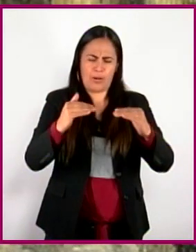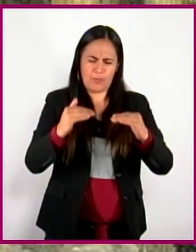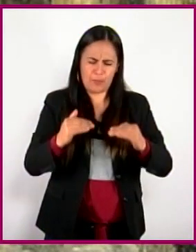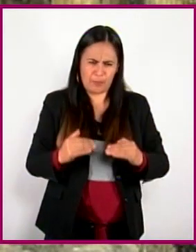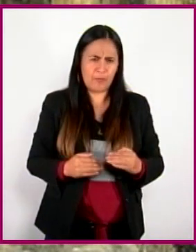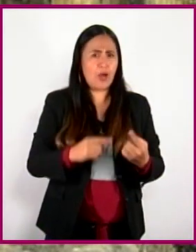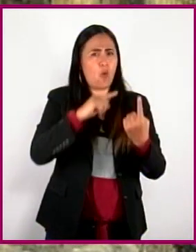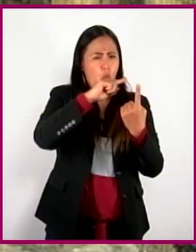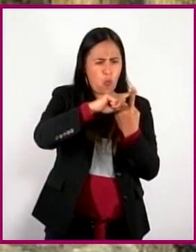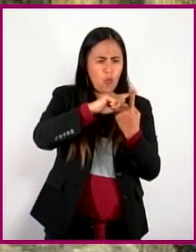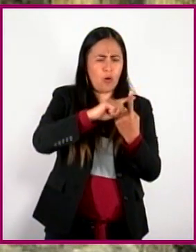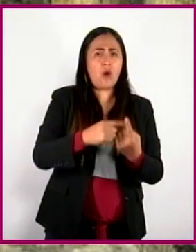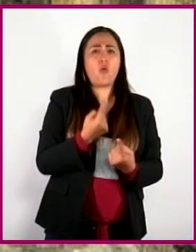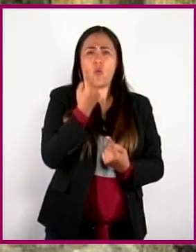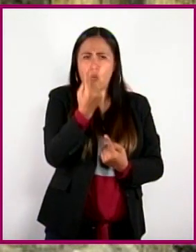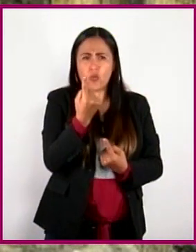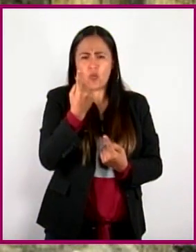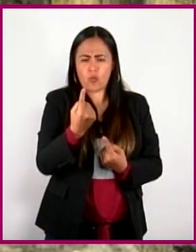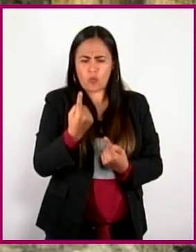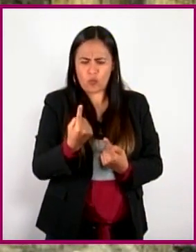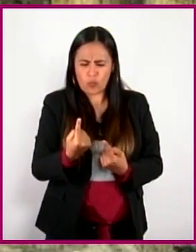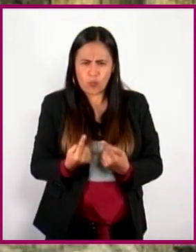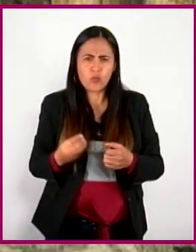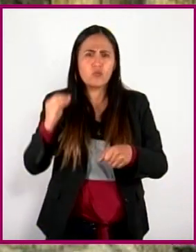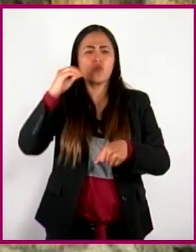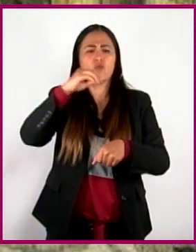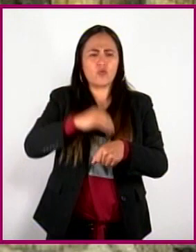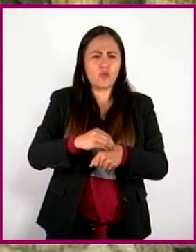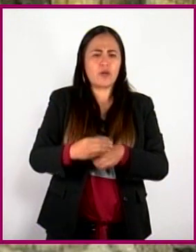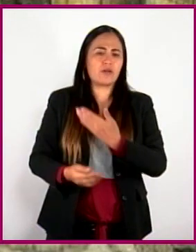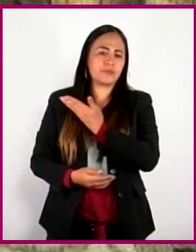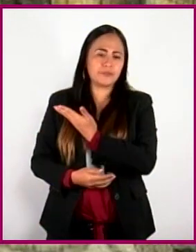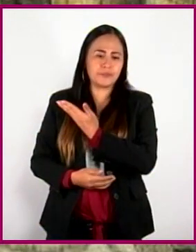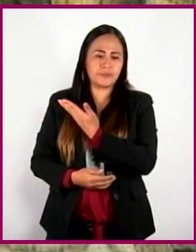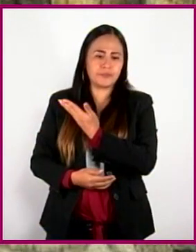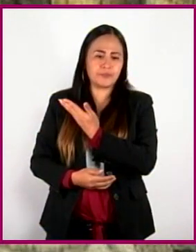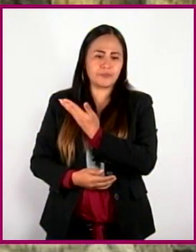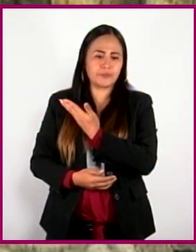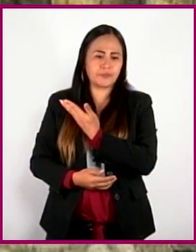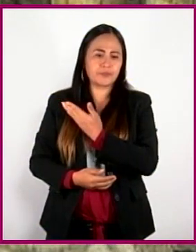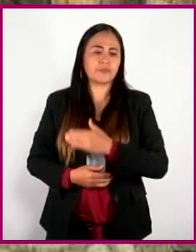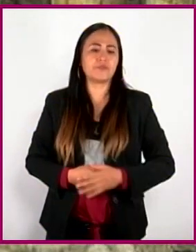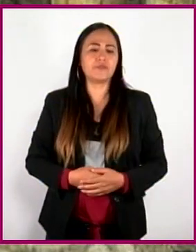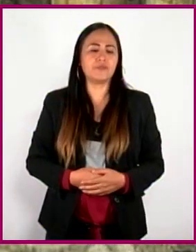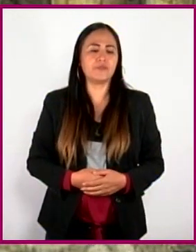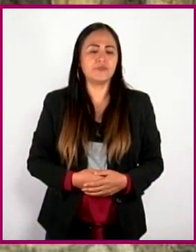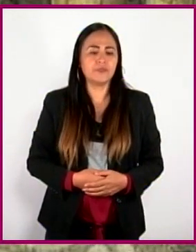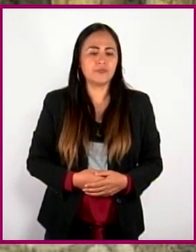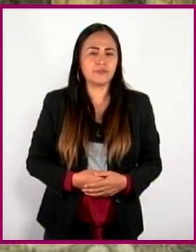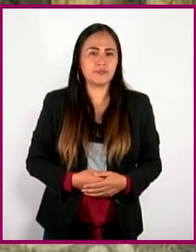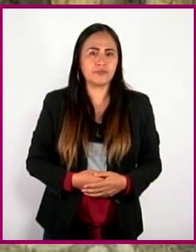sumar 1 a los números anteriores se le conoce como la función sucesor en los números naturales.